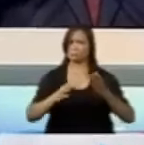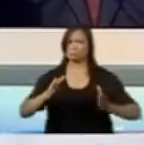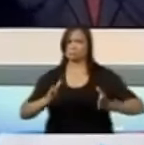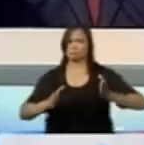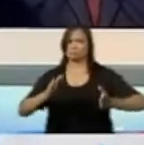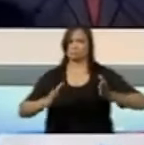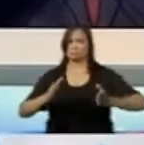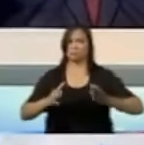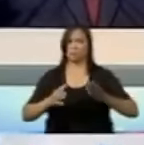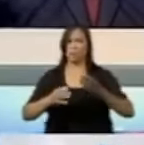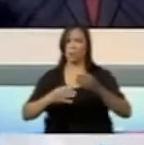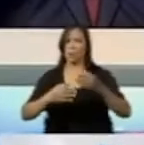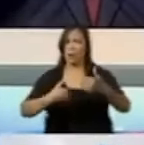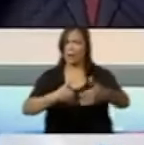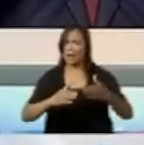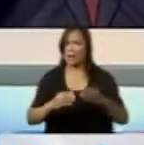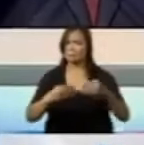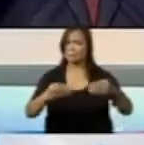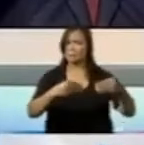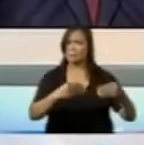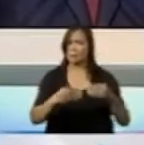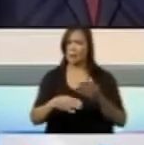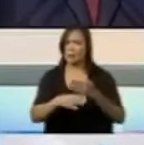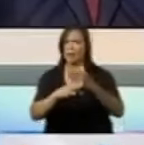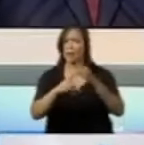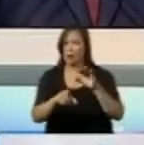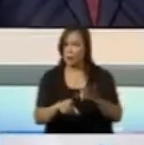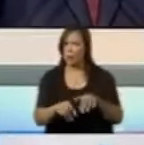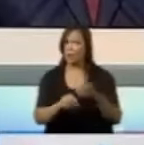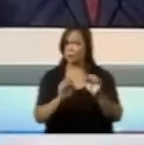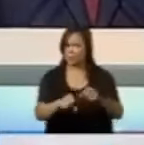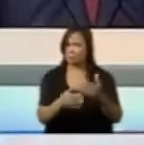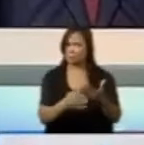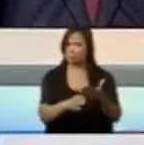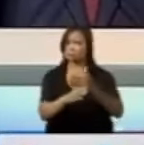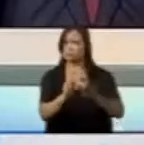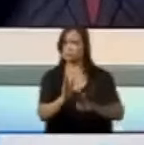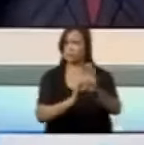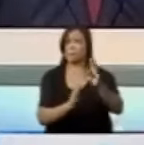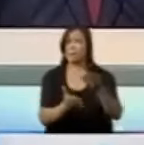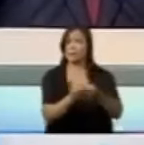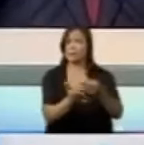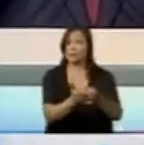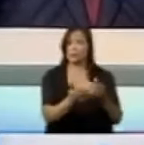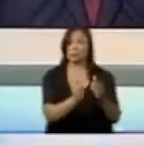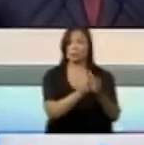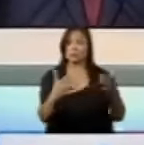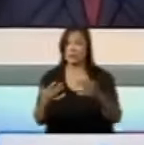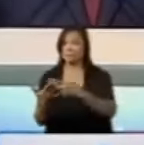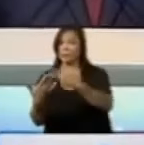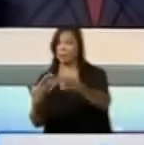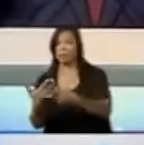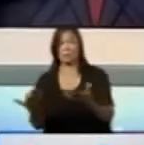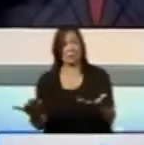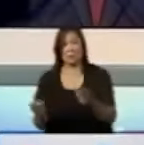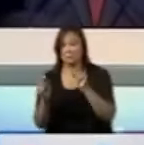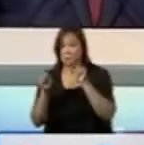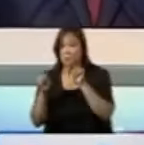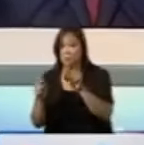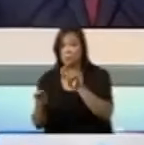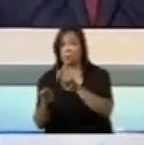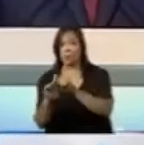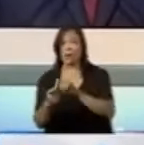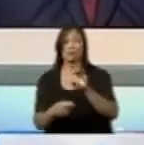con cartones reciclados, y ya eso es una señal de que podemos avanzar. Pero dinero sin planes específicos nos llevó